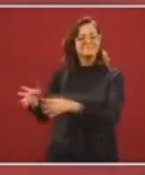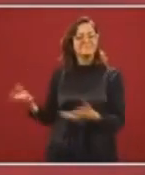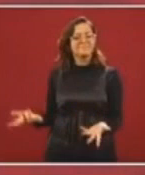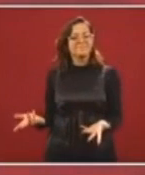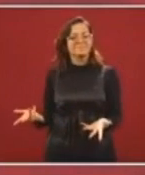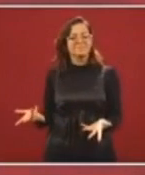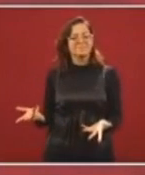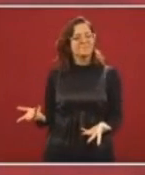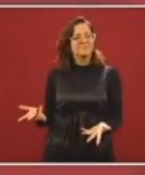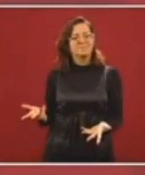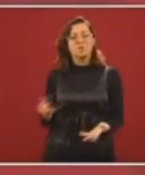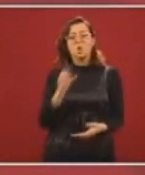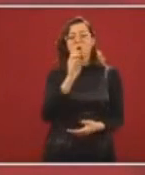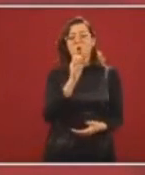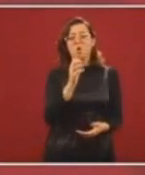dejamos